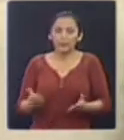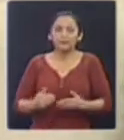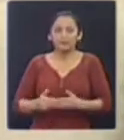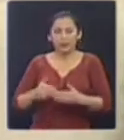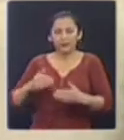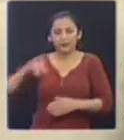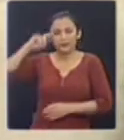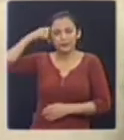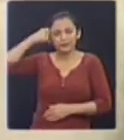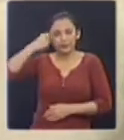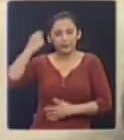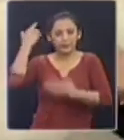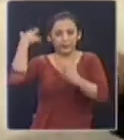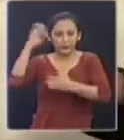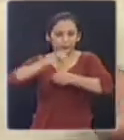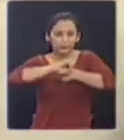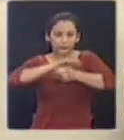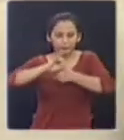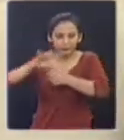campaña electoral